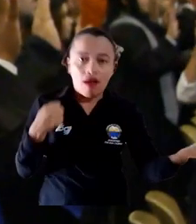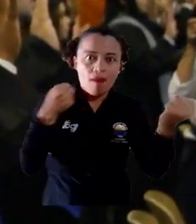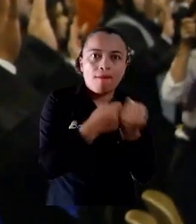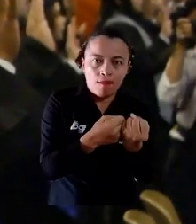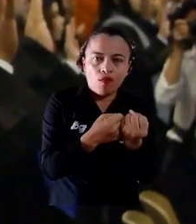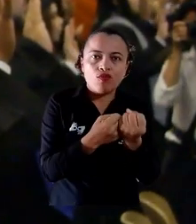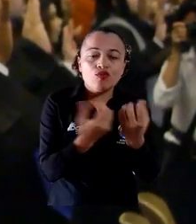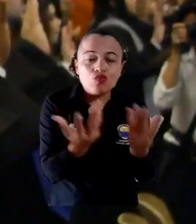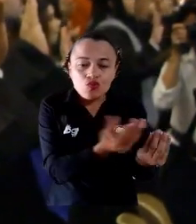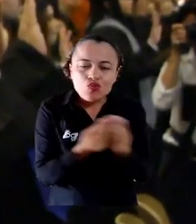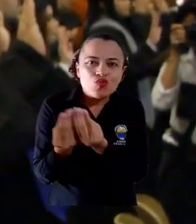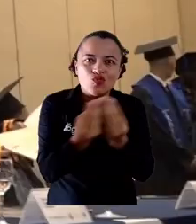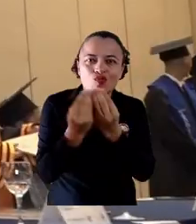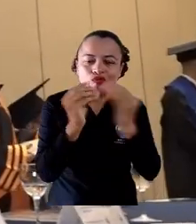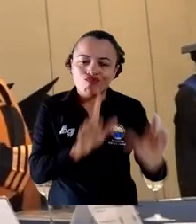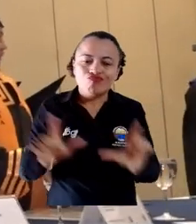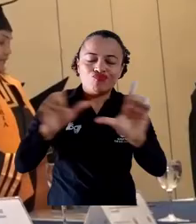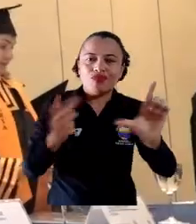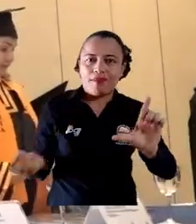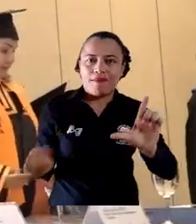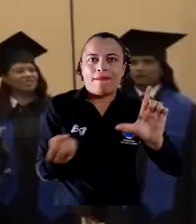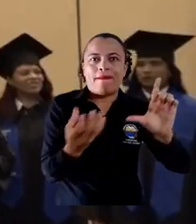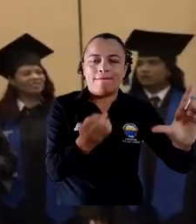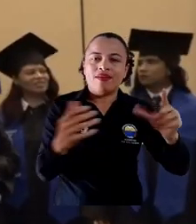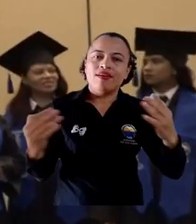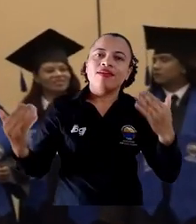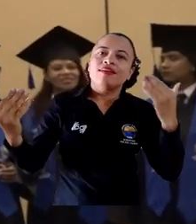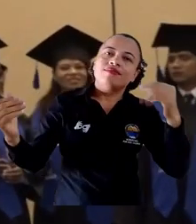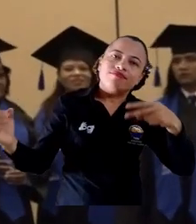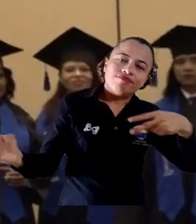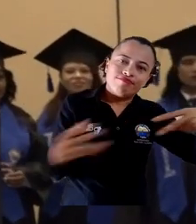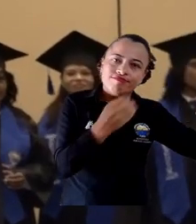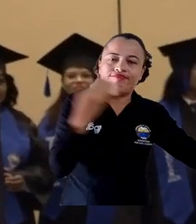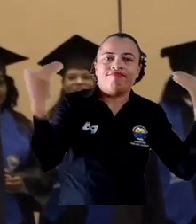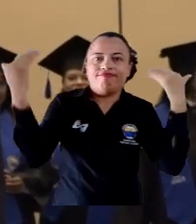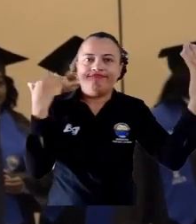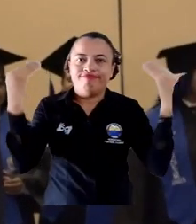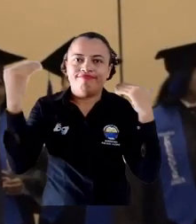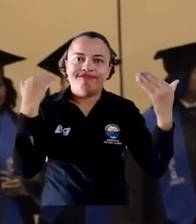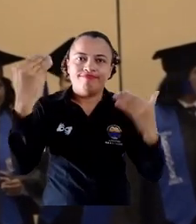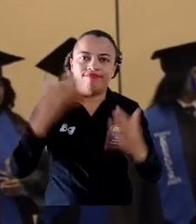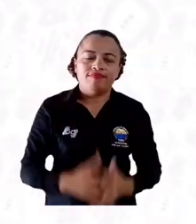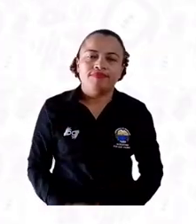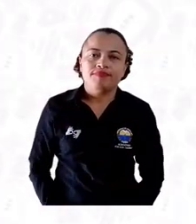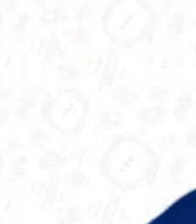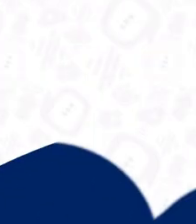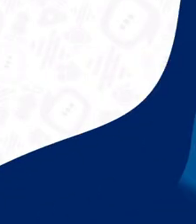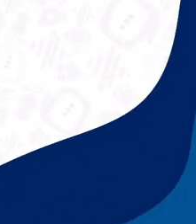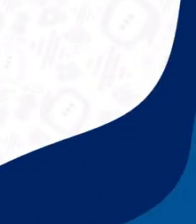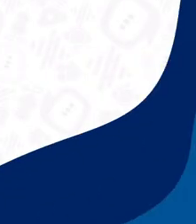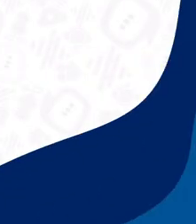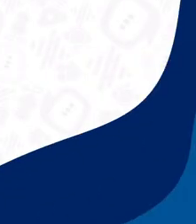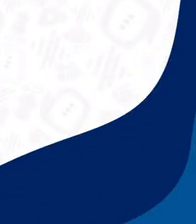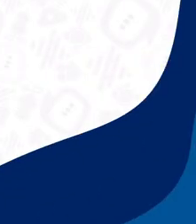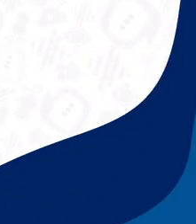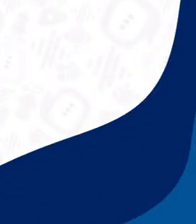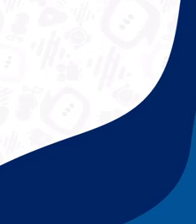le cumple a este propósito al graduar a la primera cohorte de licenciados en educación campesina y rural.